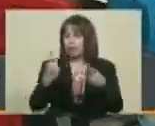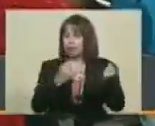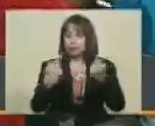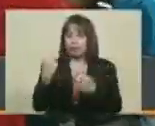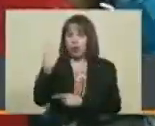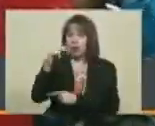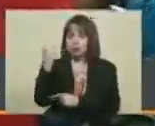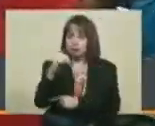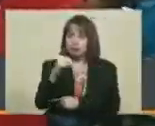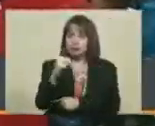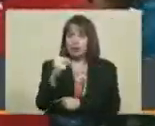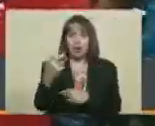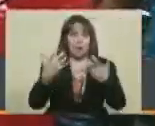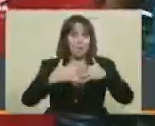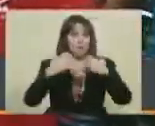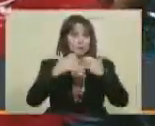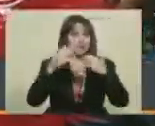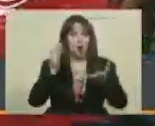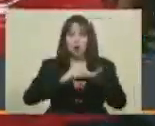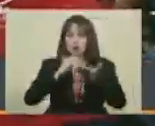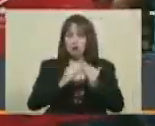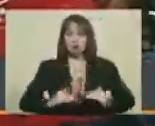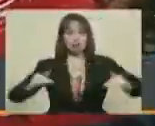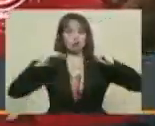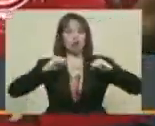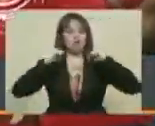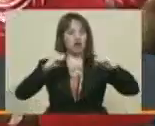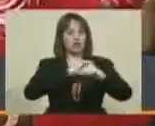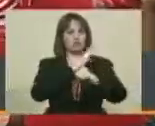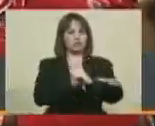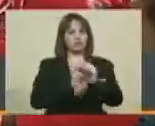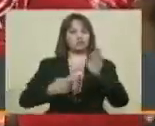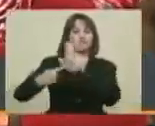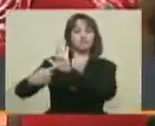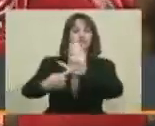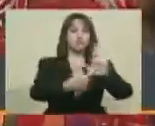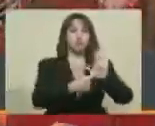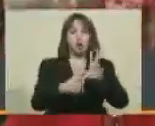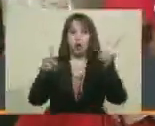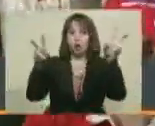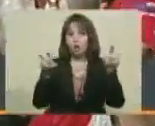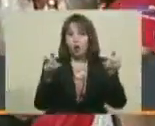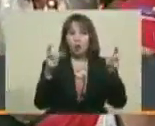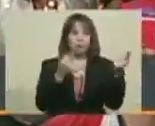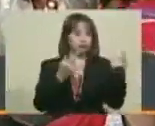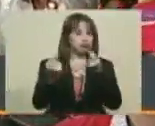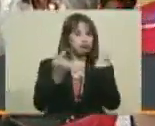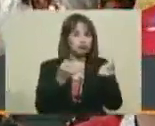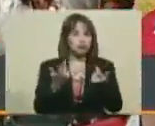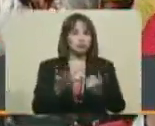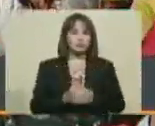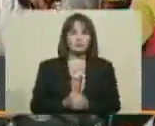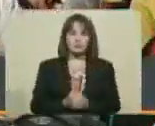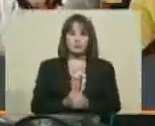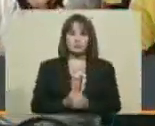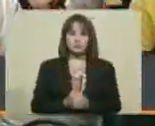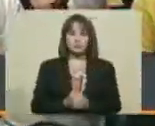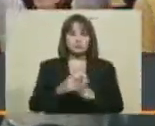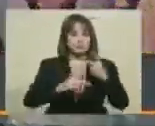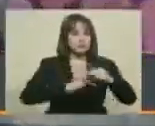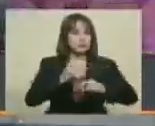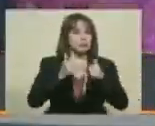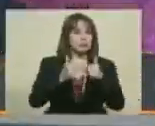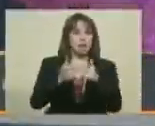centro y en la vanguardia del nuevo modelo económico productivo. Así que, presidente, cumplimos